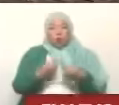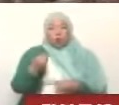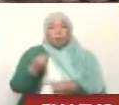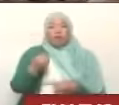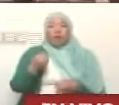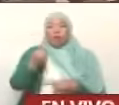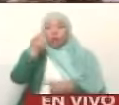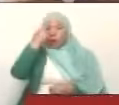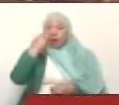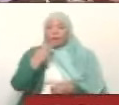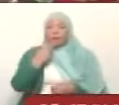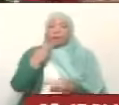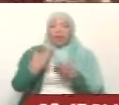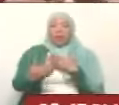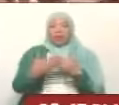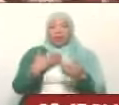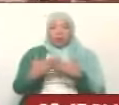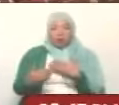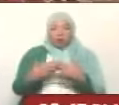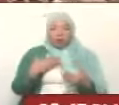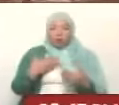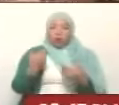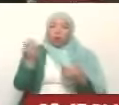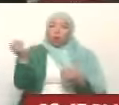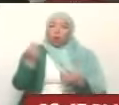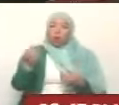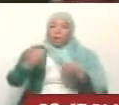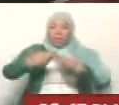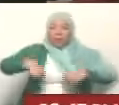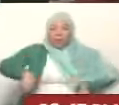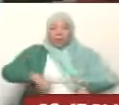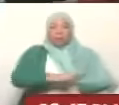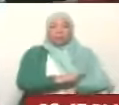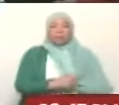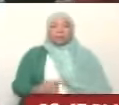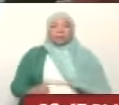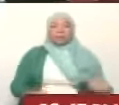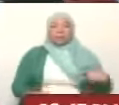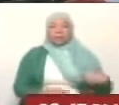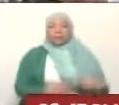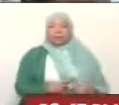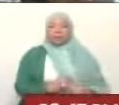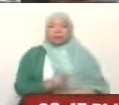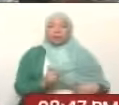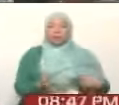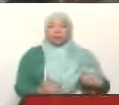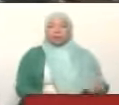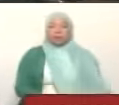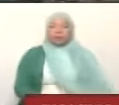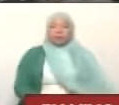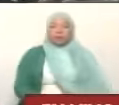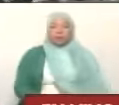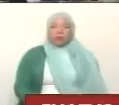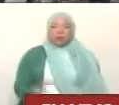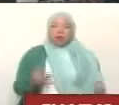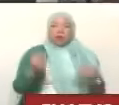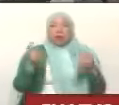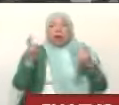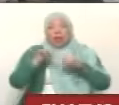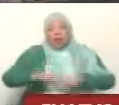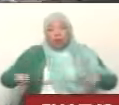no hay organización y no hay planificación, no hay nada. En esencia, más aún la